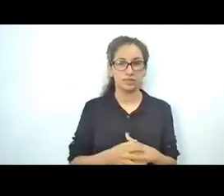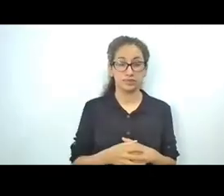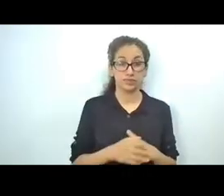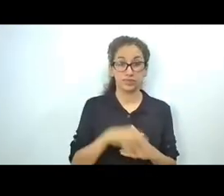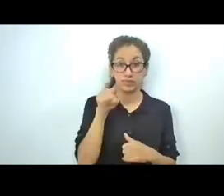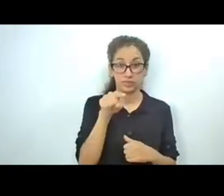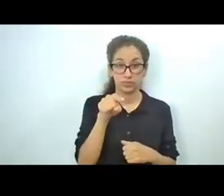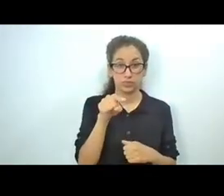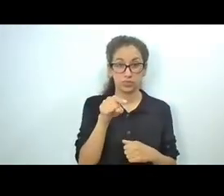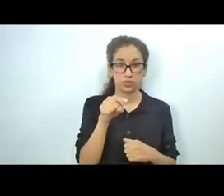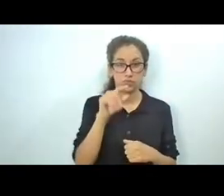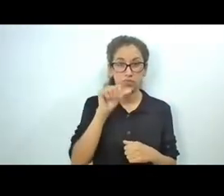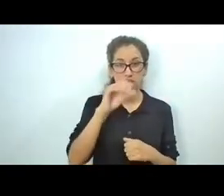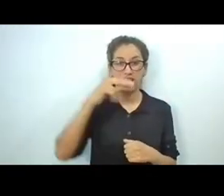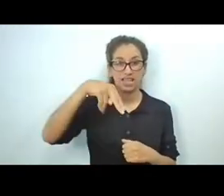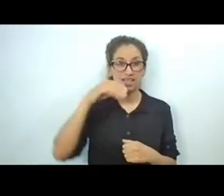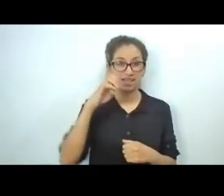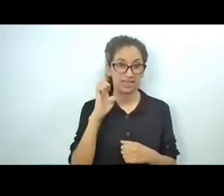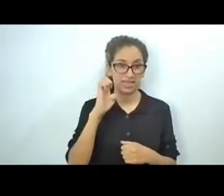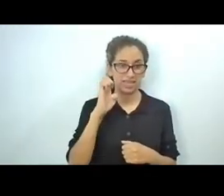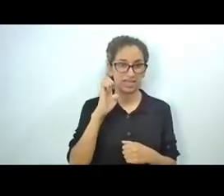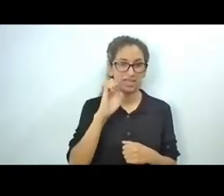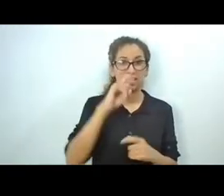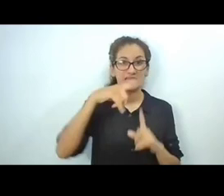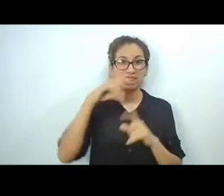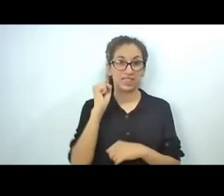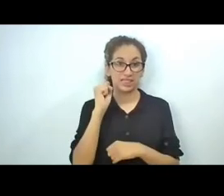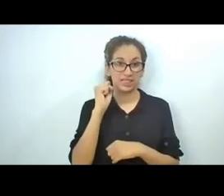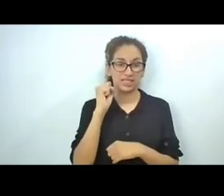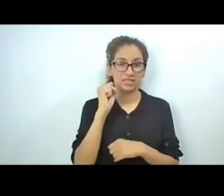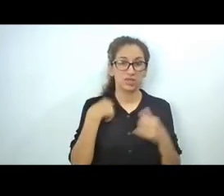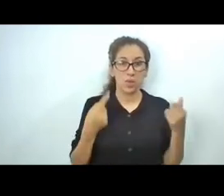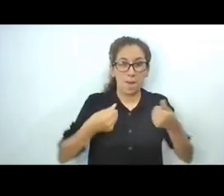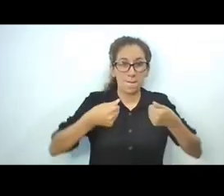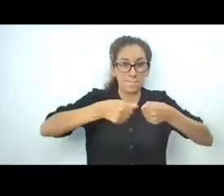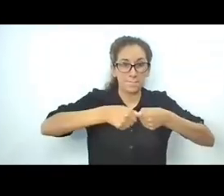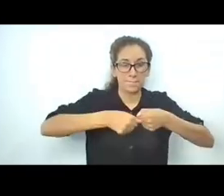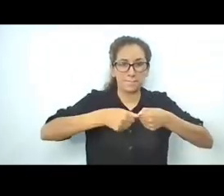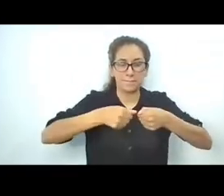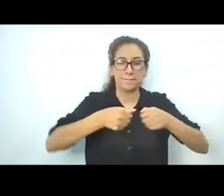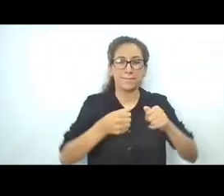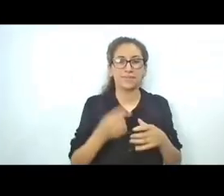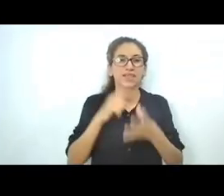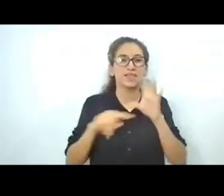es acné? ¿Es una ITS? ¿Lo reviento? ¿Qué hago?